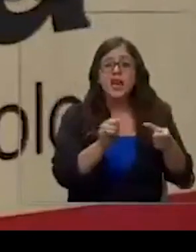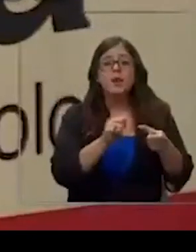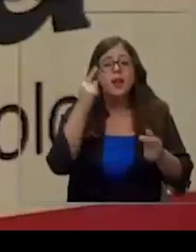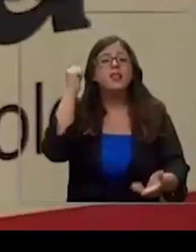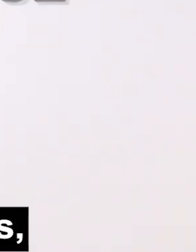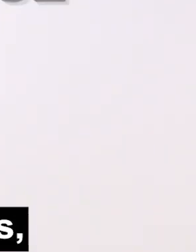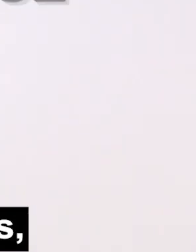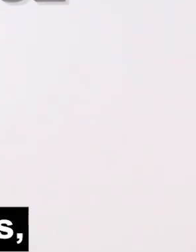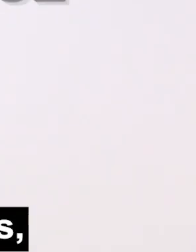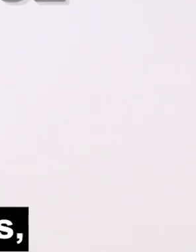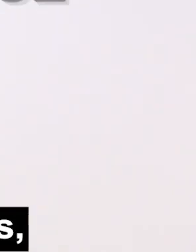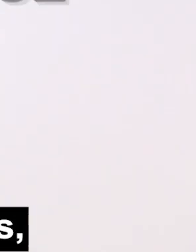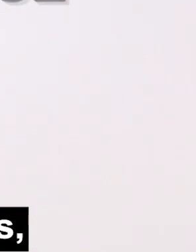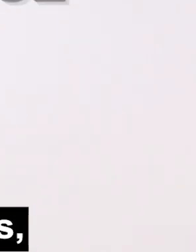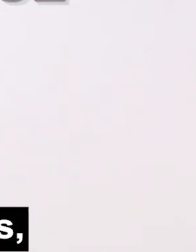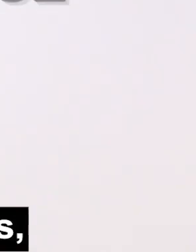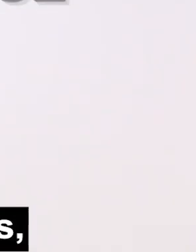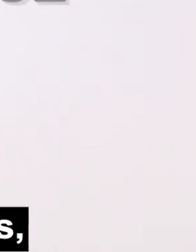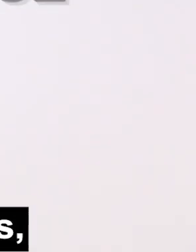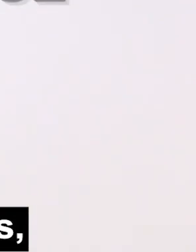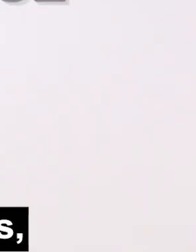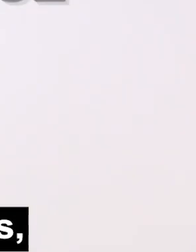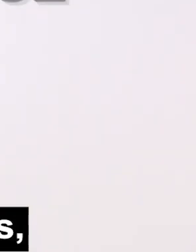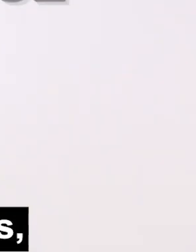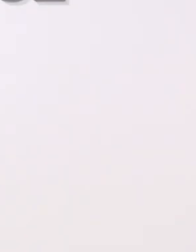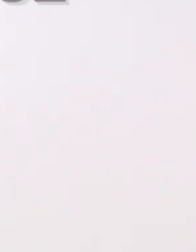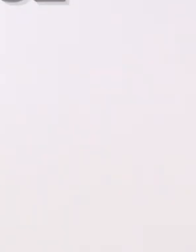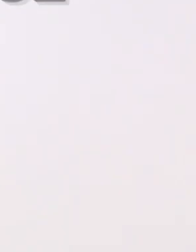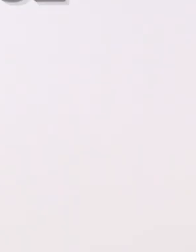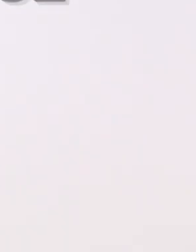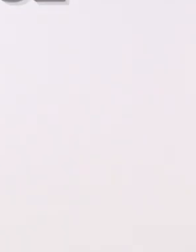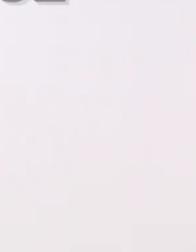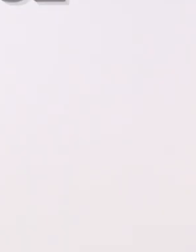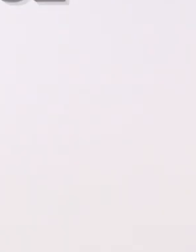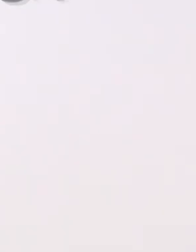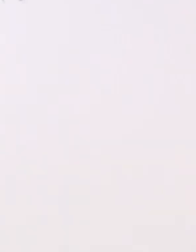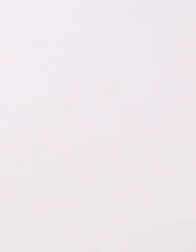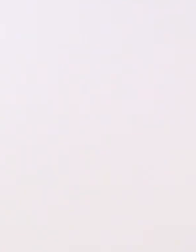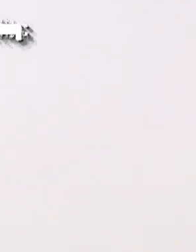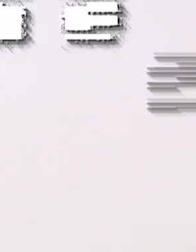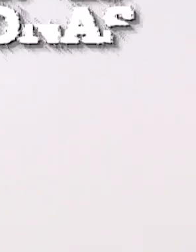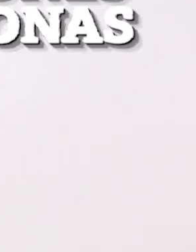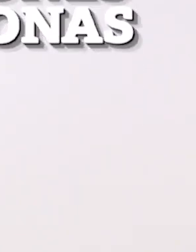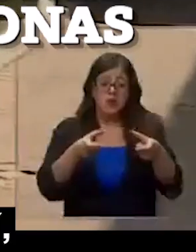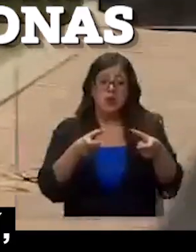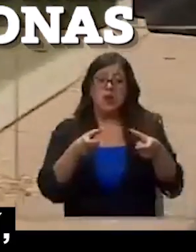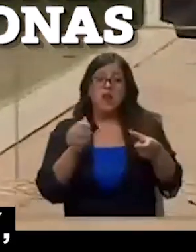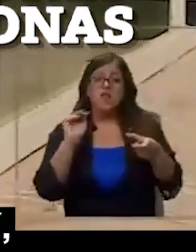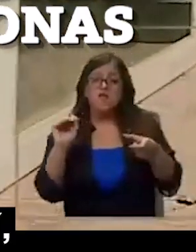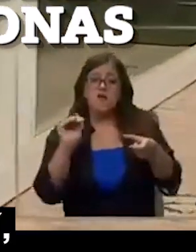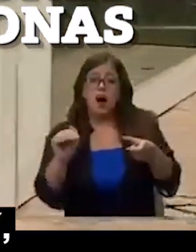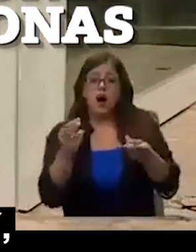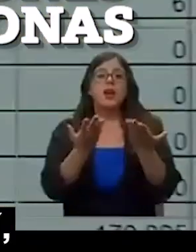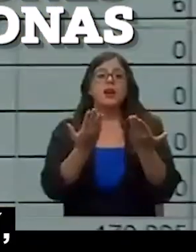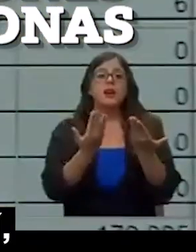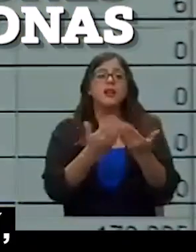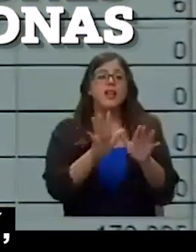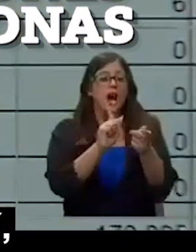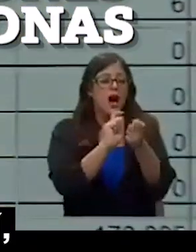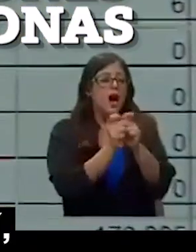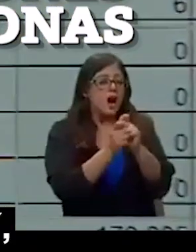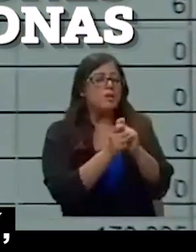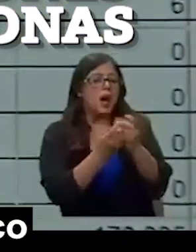en jaque. Si las ISAPRES dejasen de ser financieramente viables, dejarían de existir. Y los más de 3 millones de personas que actualmente